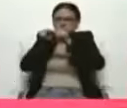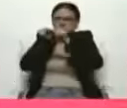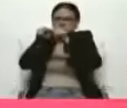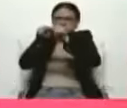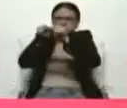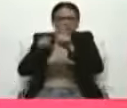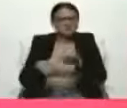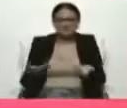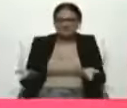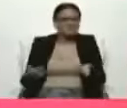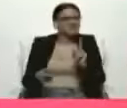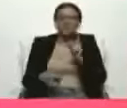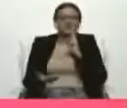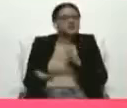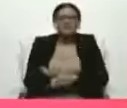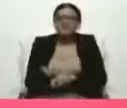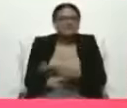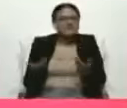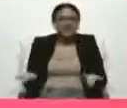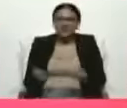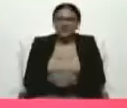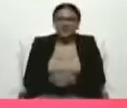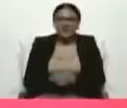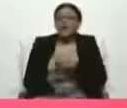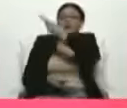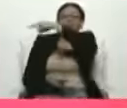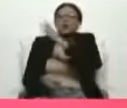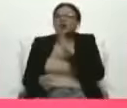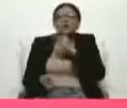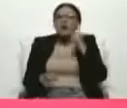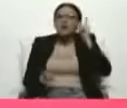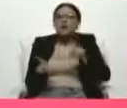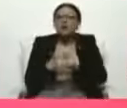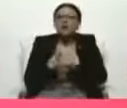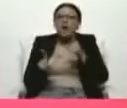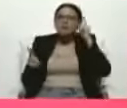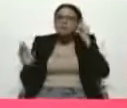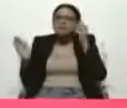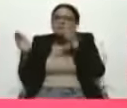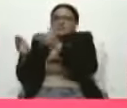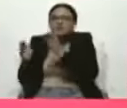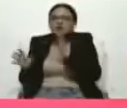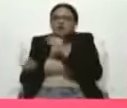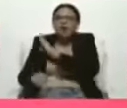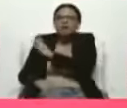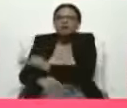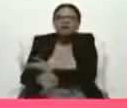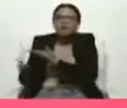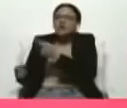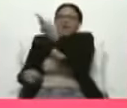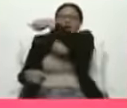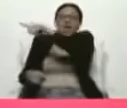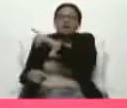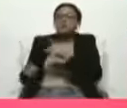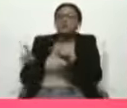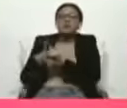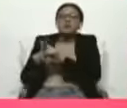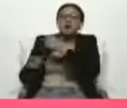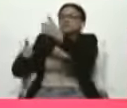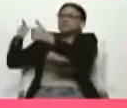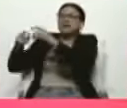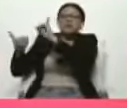El extremismo opositor, de alacranes para abajo, le dice, y si los pudiera quemar vivos, los quema vivos, como quemaron vivo Orlando